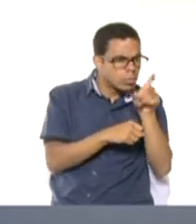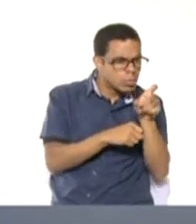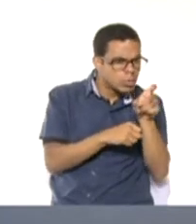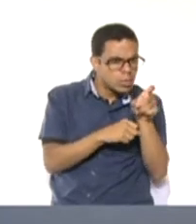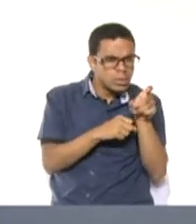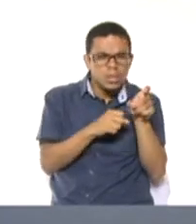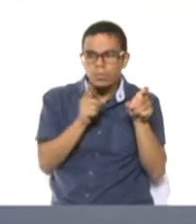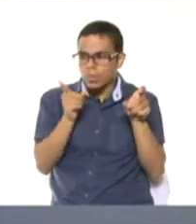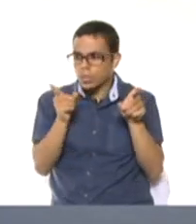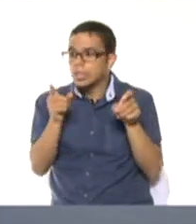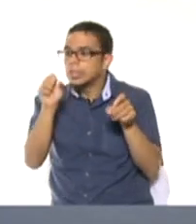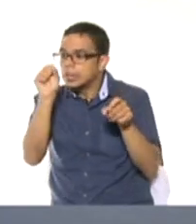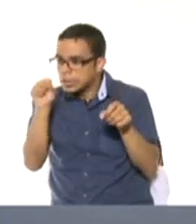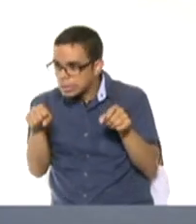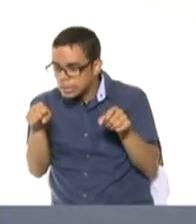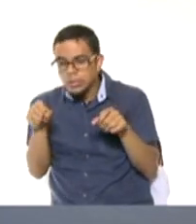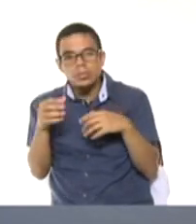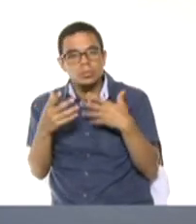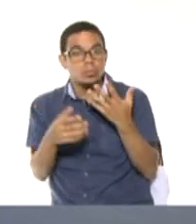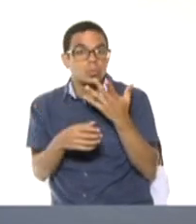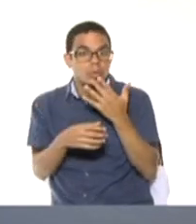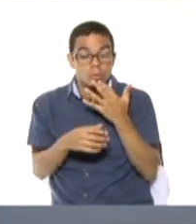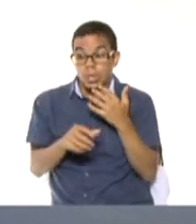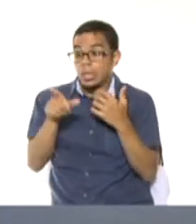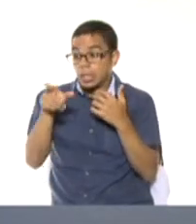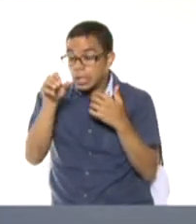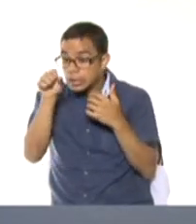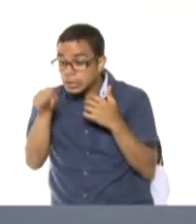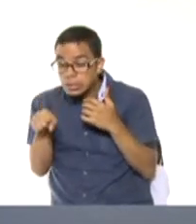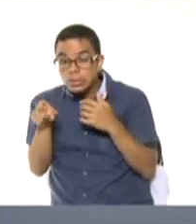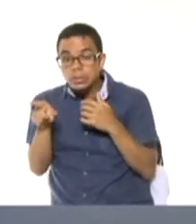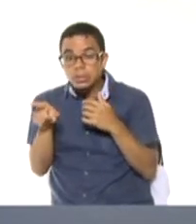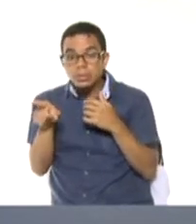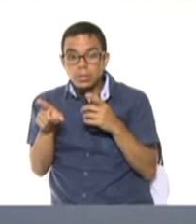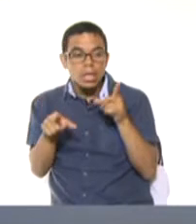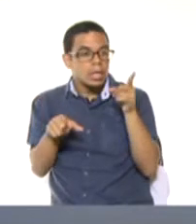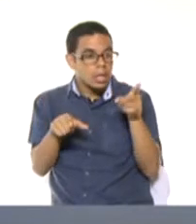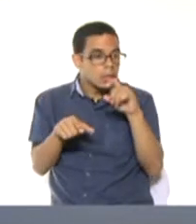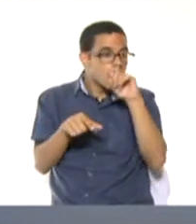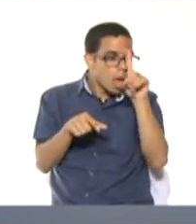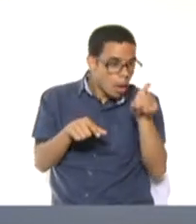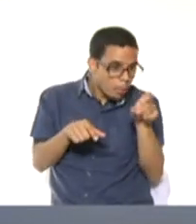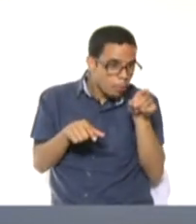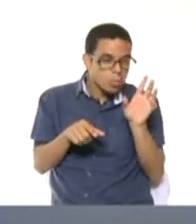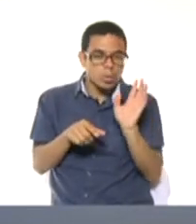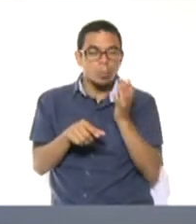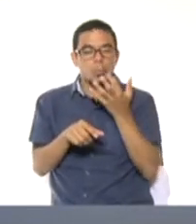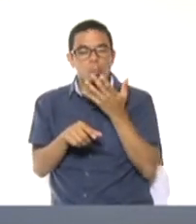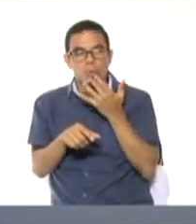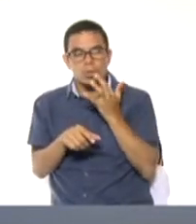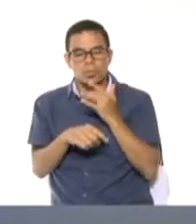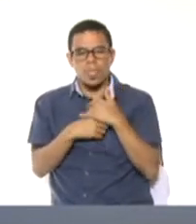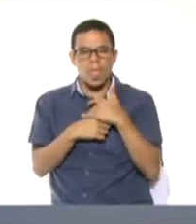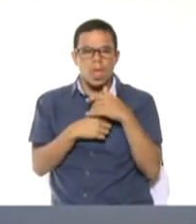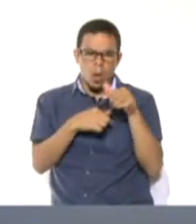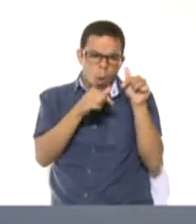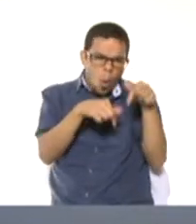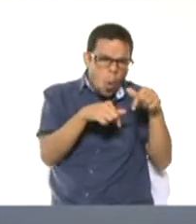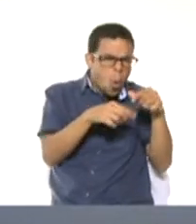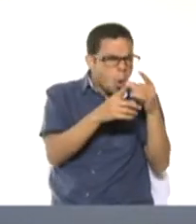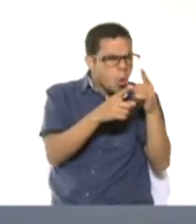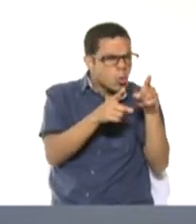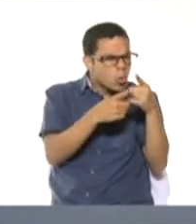la otra es una pregunta. Por ejemplo, tenemos la afirmación y tenemos la pregunta. Por ejemplo, hoy es